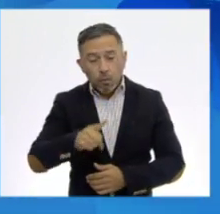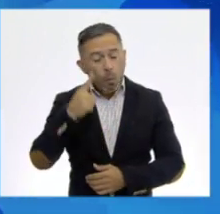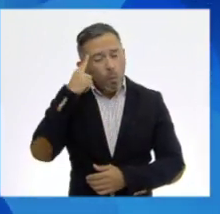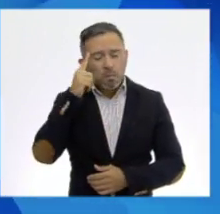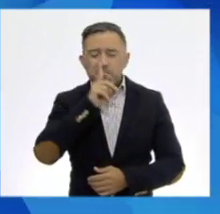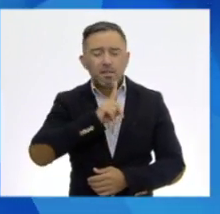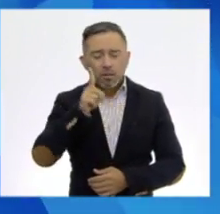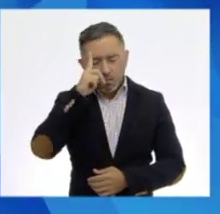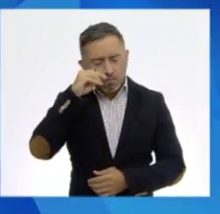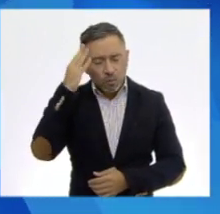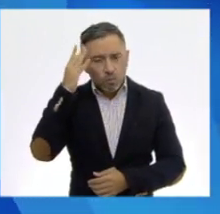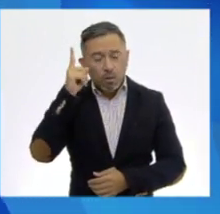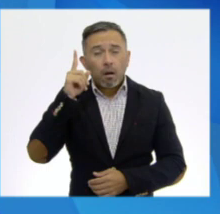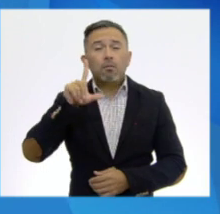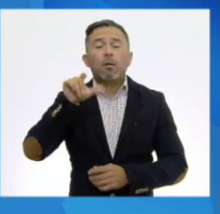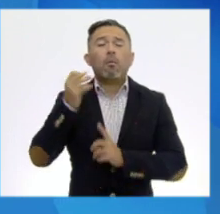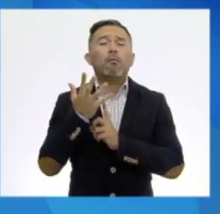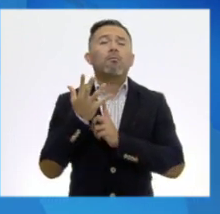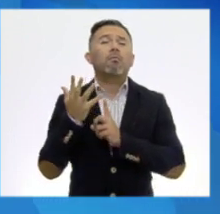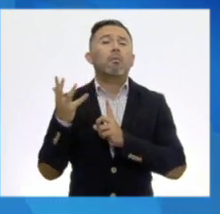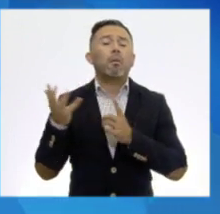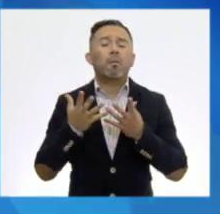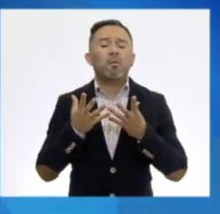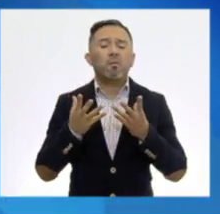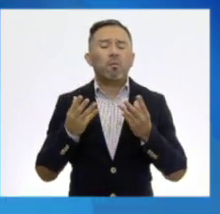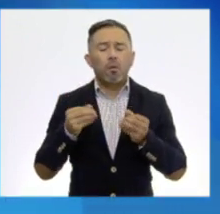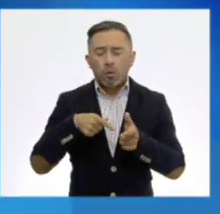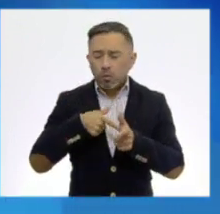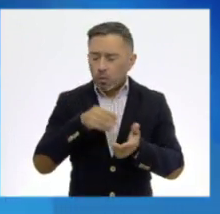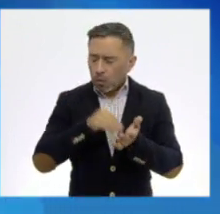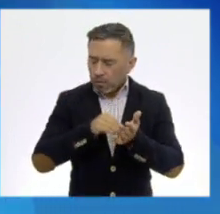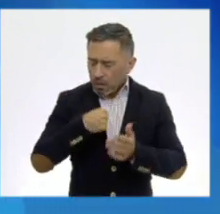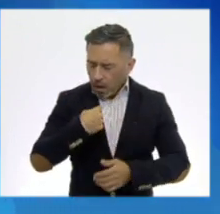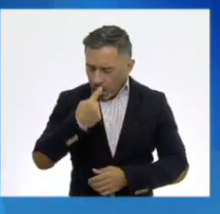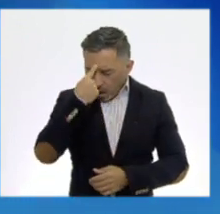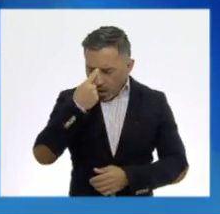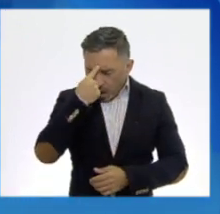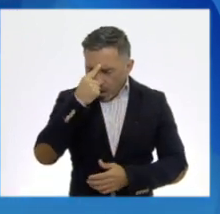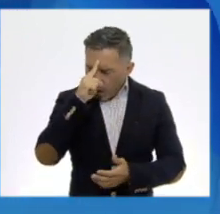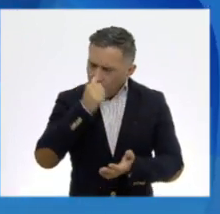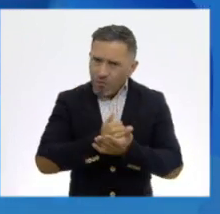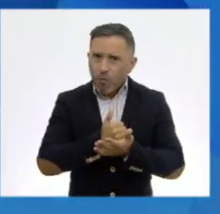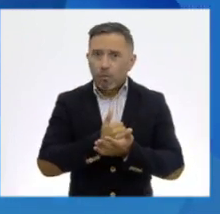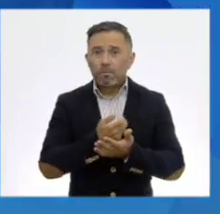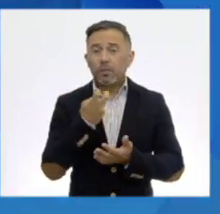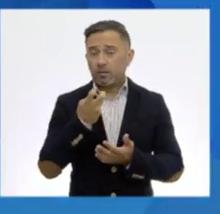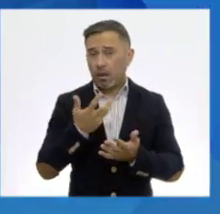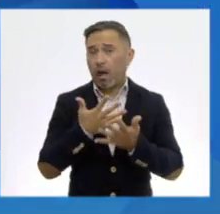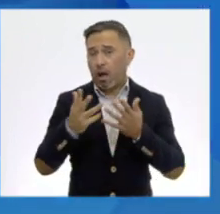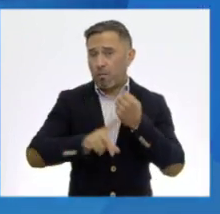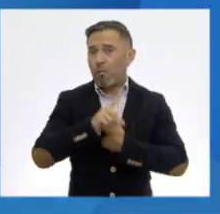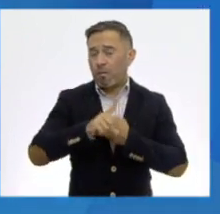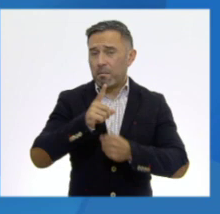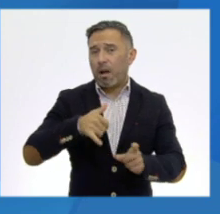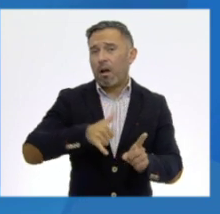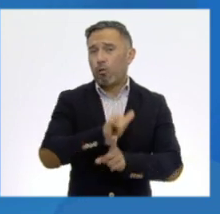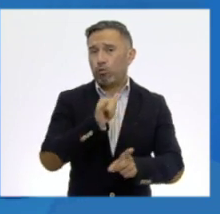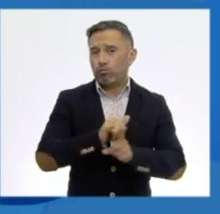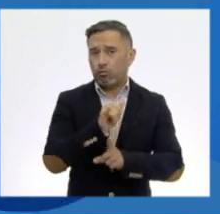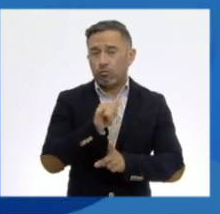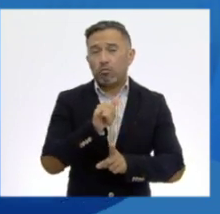de acosarme. Este es uno de los grandes problemas del acoso, y es que cuesta trabajo